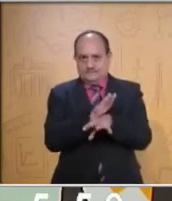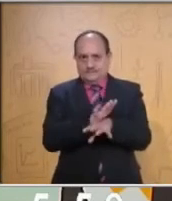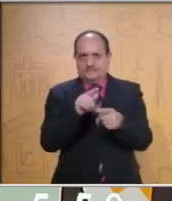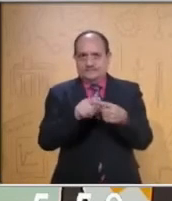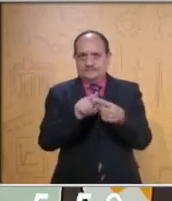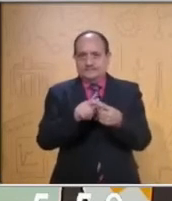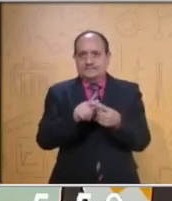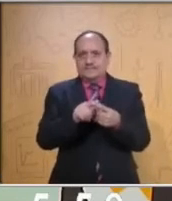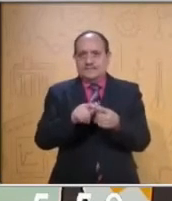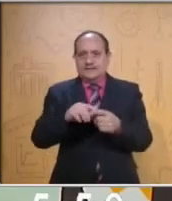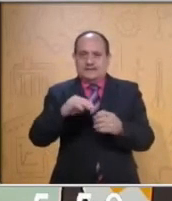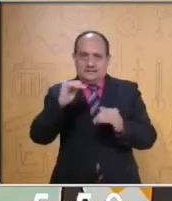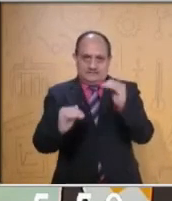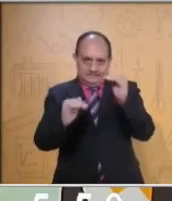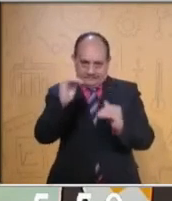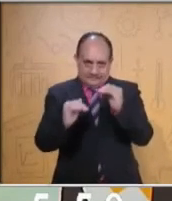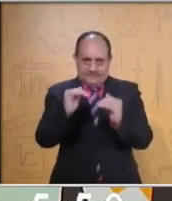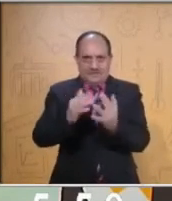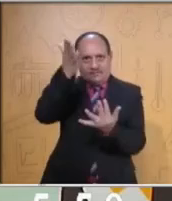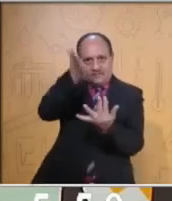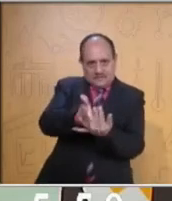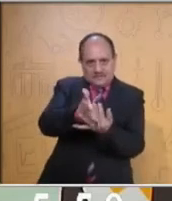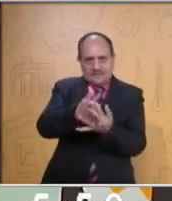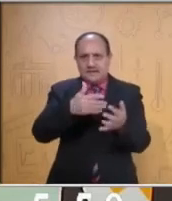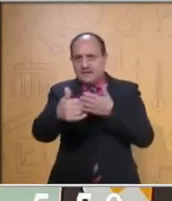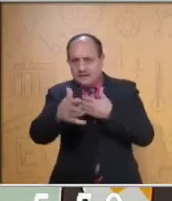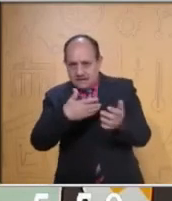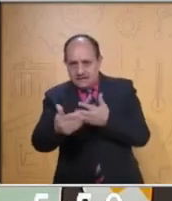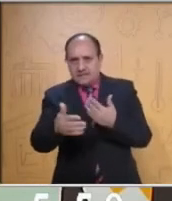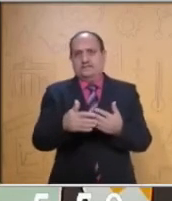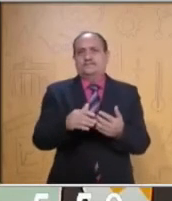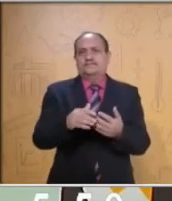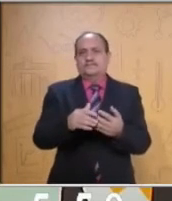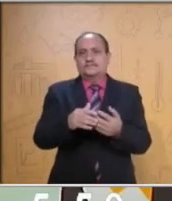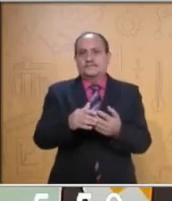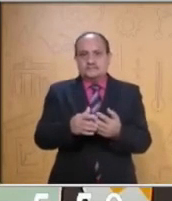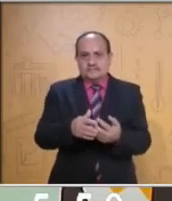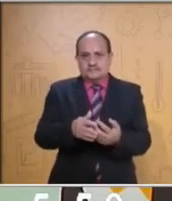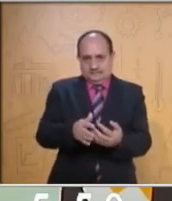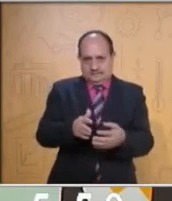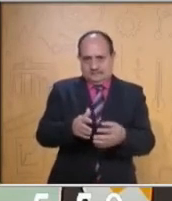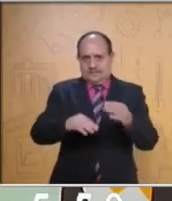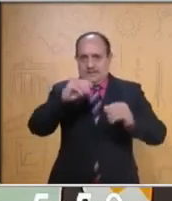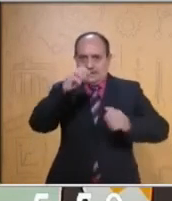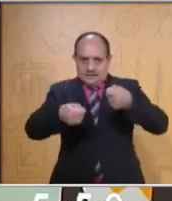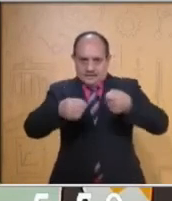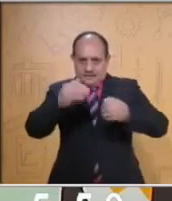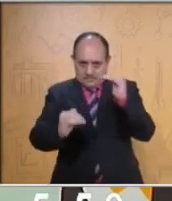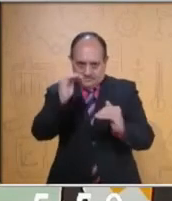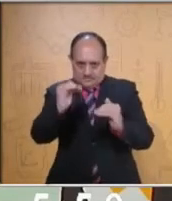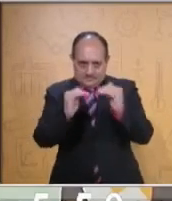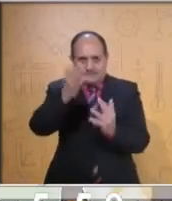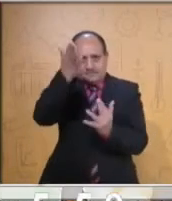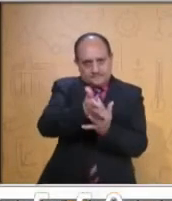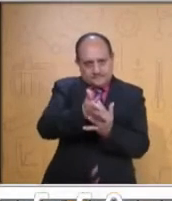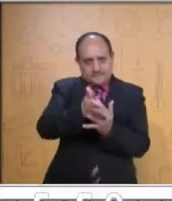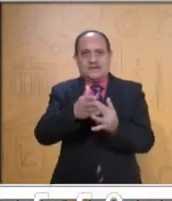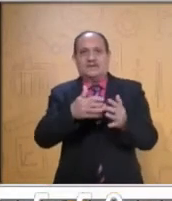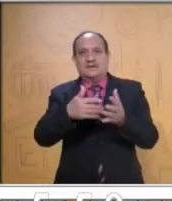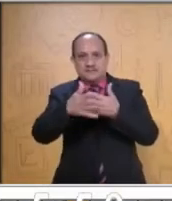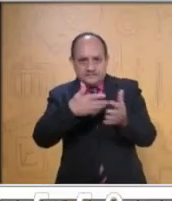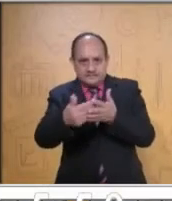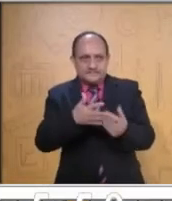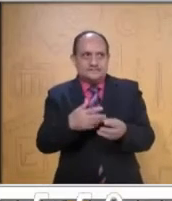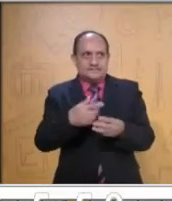la media, la mediana y la moda, media, mediana y moda, X son con barrita, media aritmética,